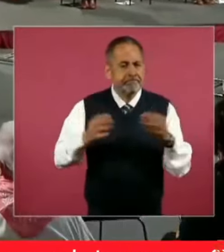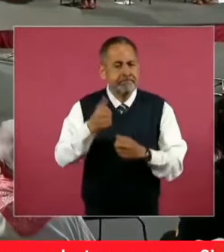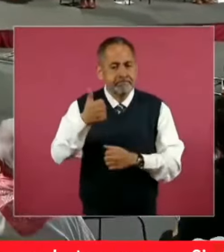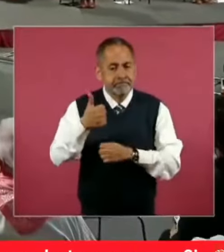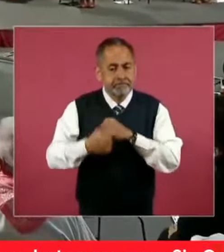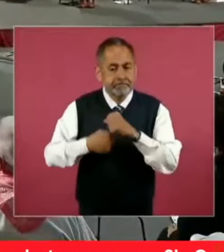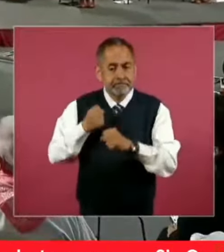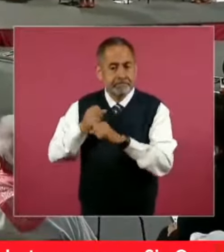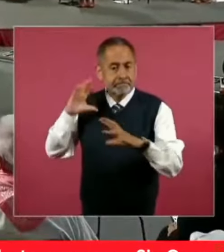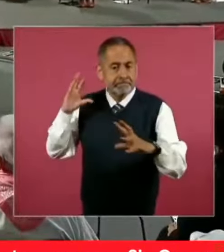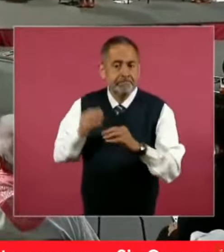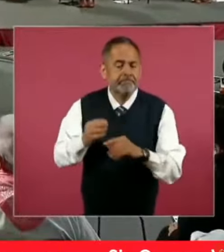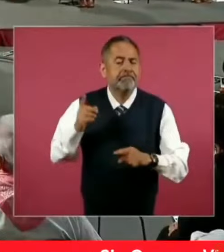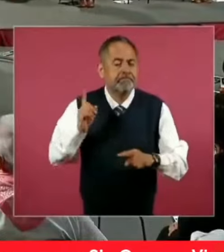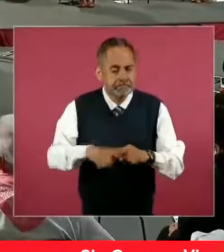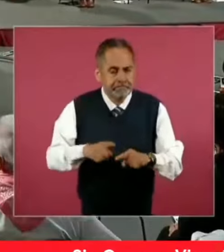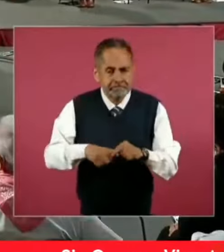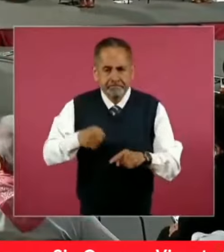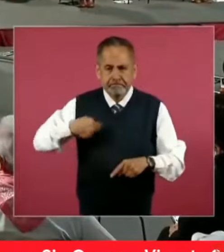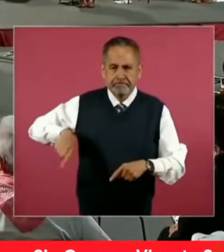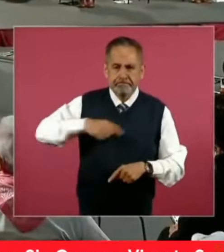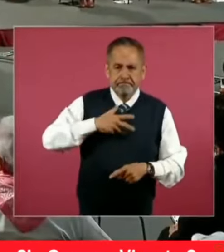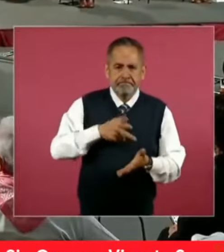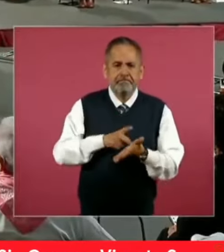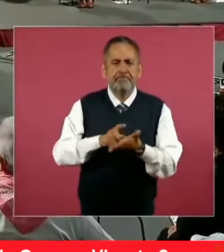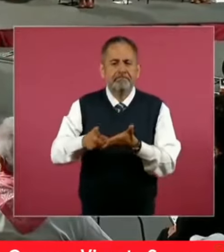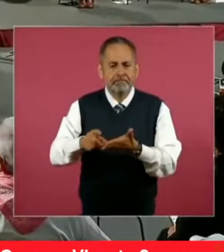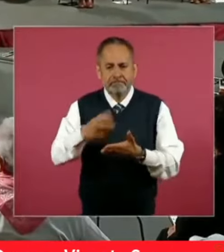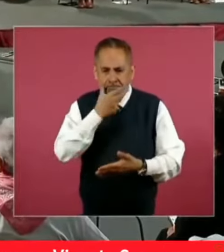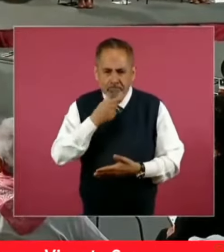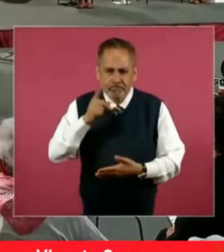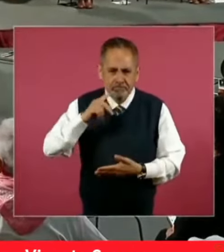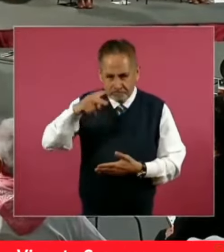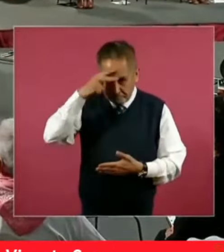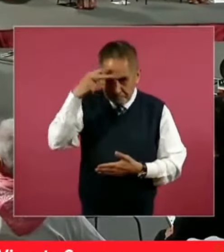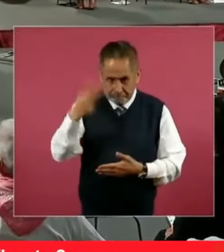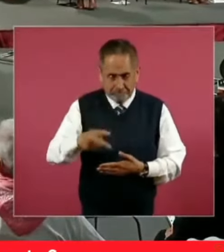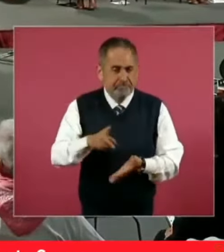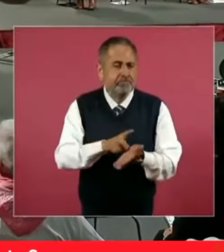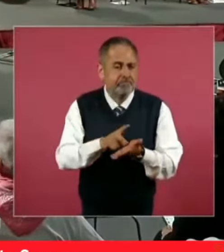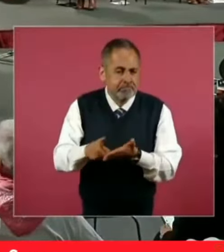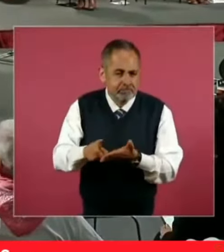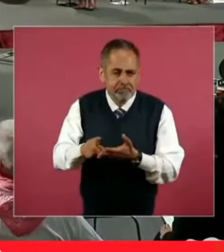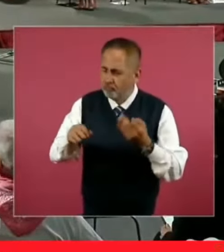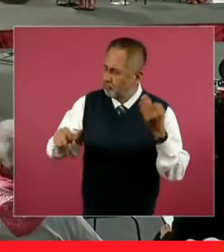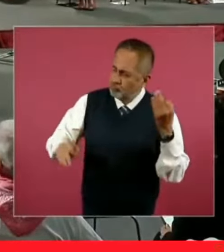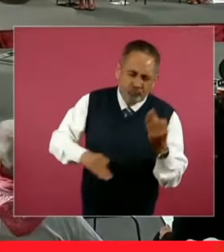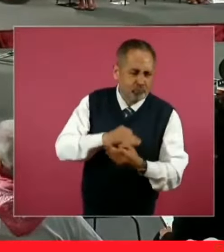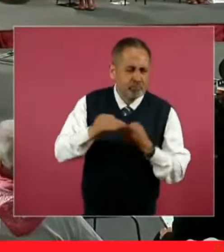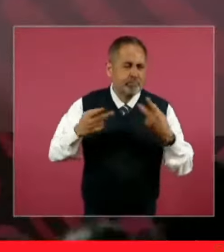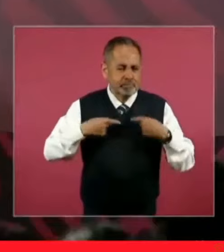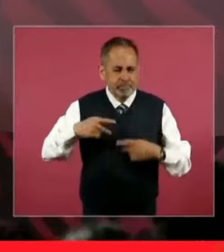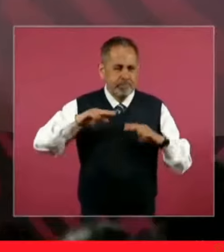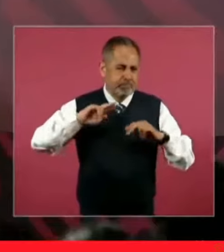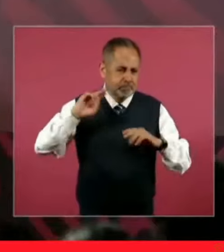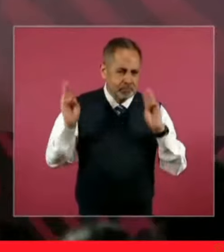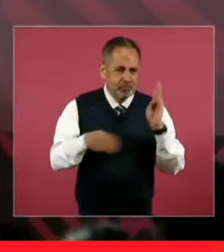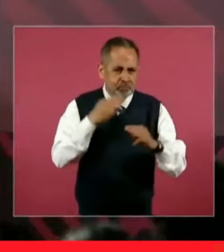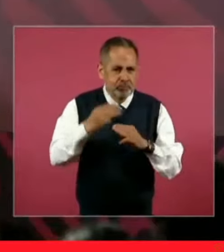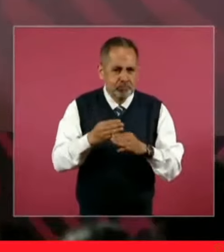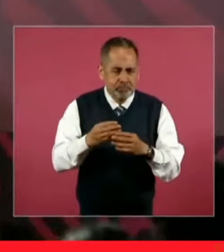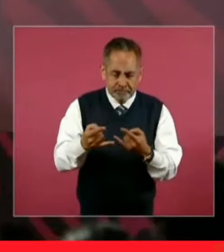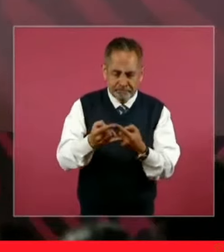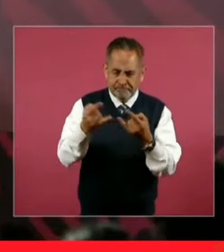años corresponden a un derecho que tenemos las mexicanas y los mexicanos. Es más, es un derecho que tienen todas las personas del mundo. Es el derecho a la